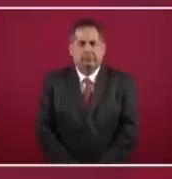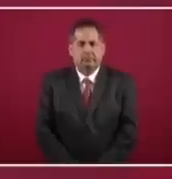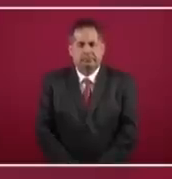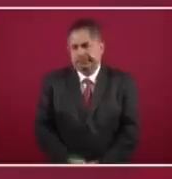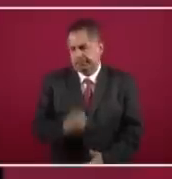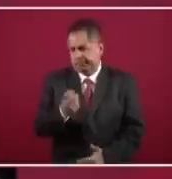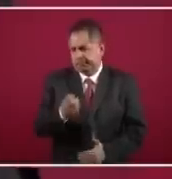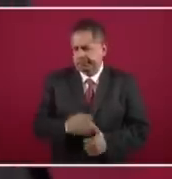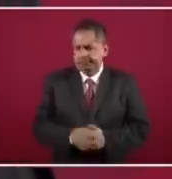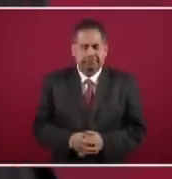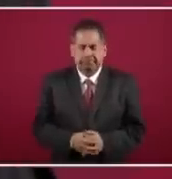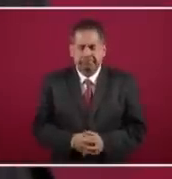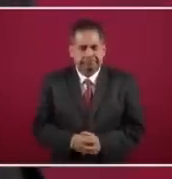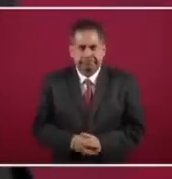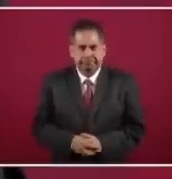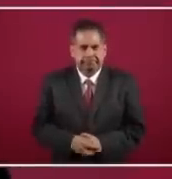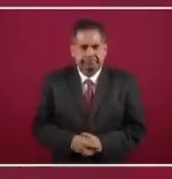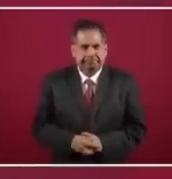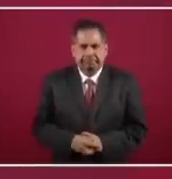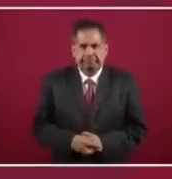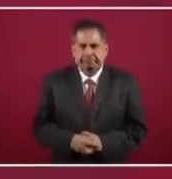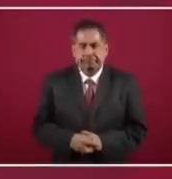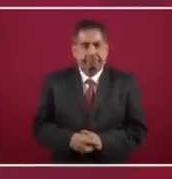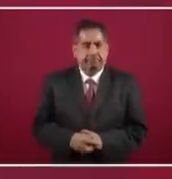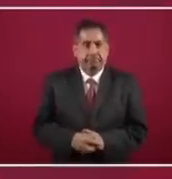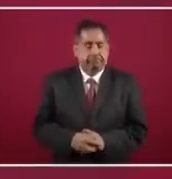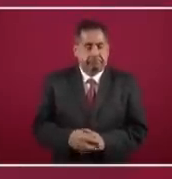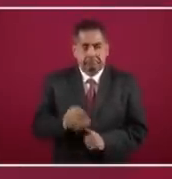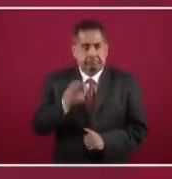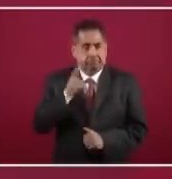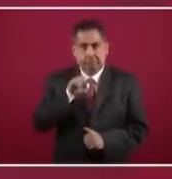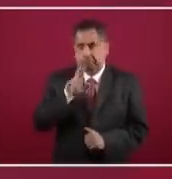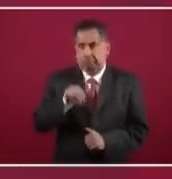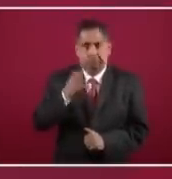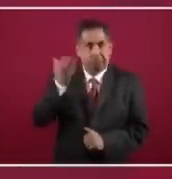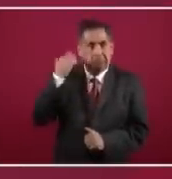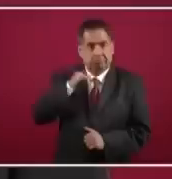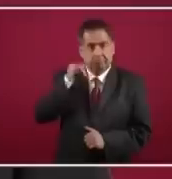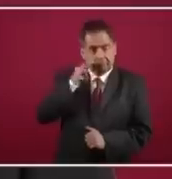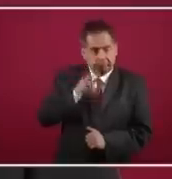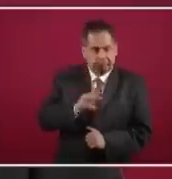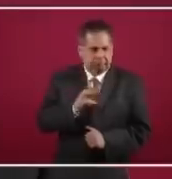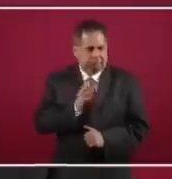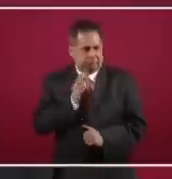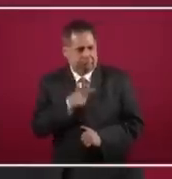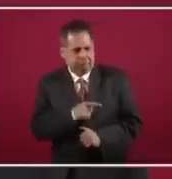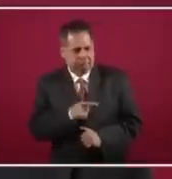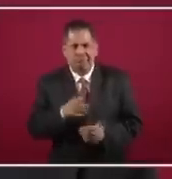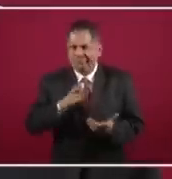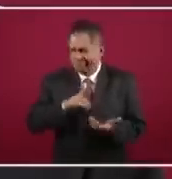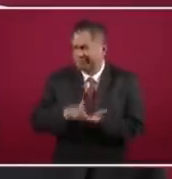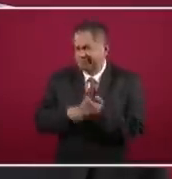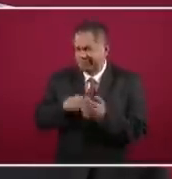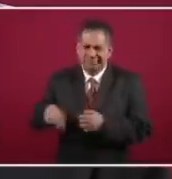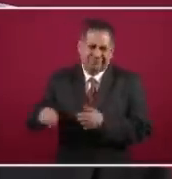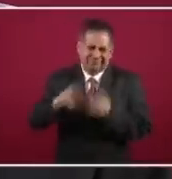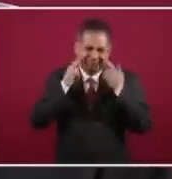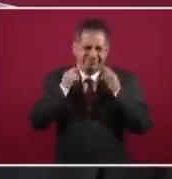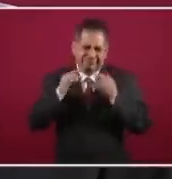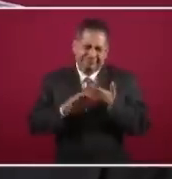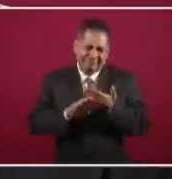Eso, la verdad, nunca se había visto, porque claro que existe el racismo en nuestro